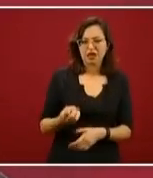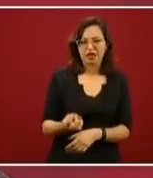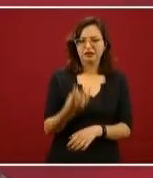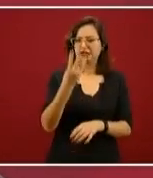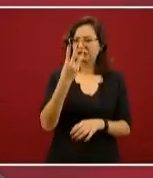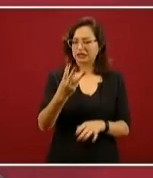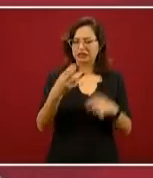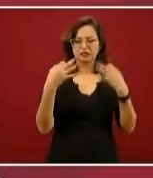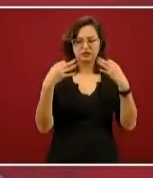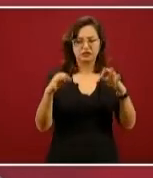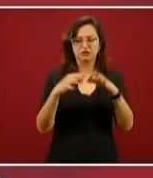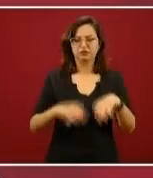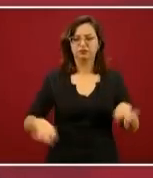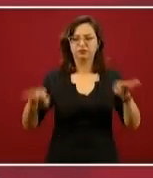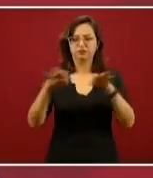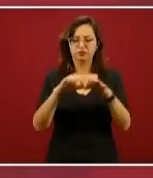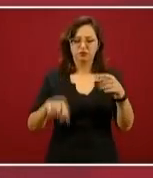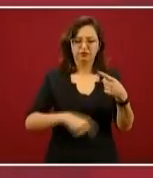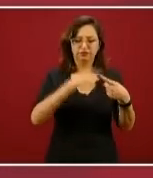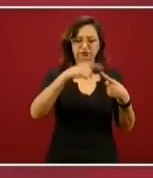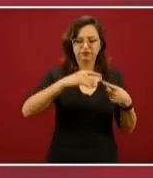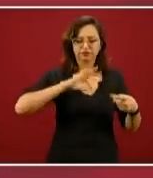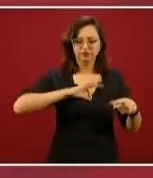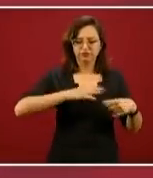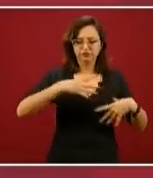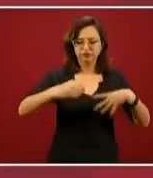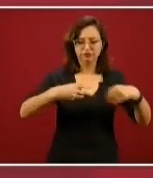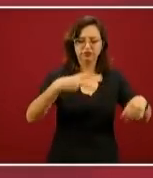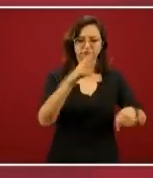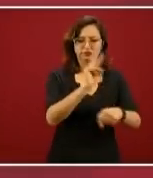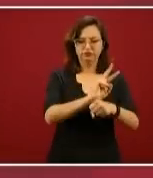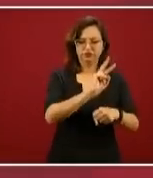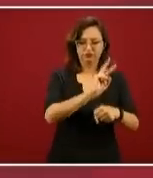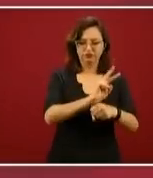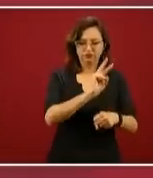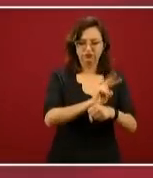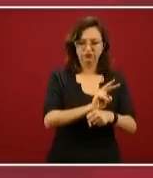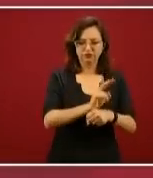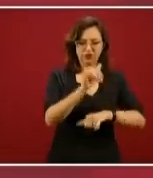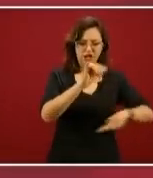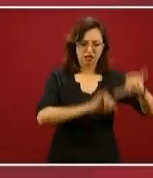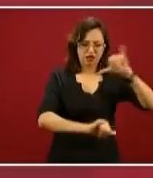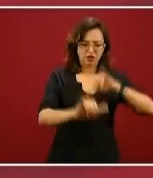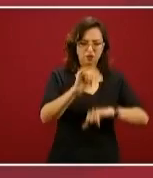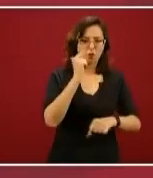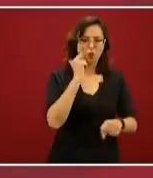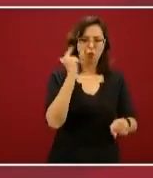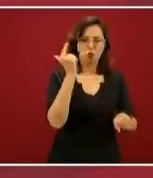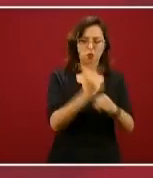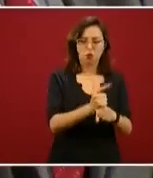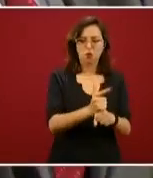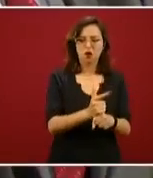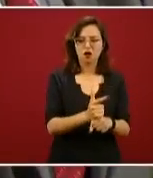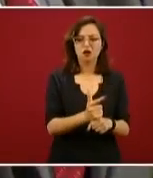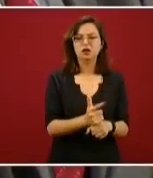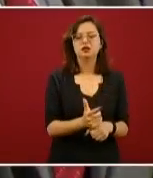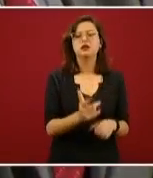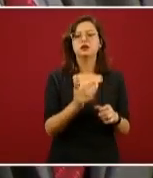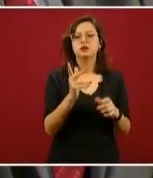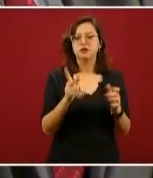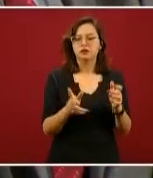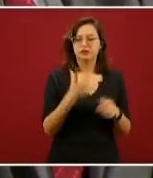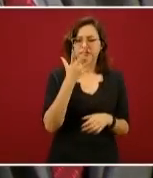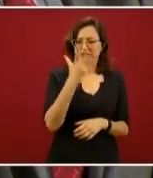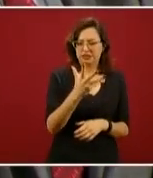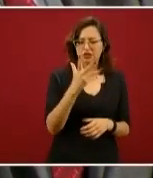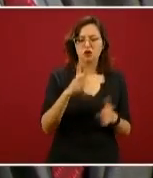documentos fundamentales: el lineamiento de vigilancia epidemiológica y diagnóstico por laboratorio, que ha tenido ya 5 revisiones de